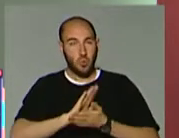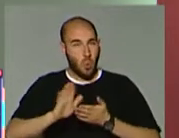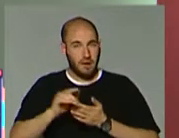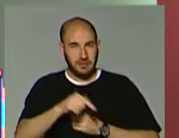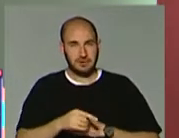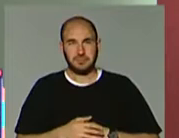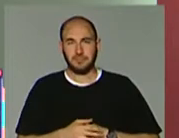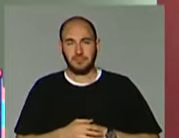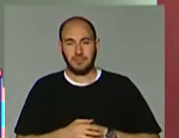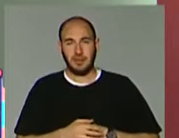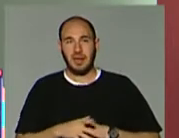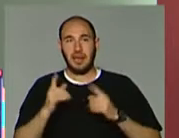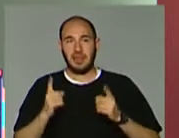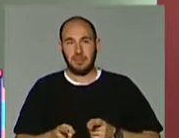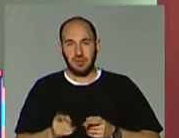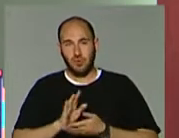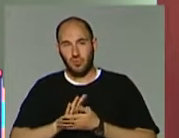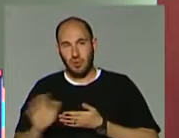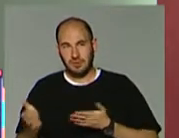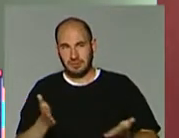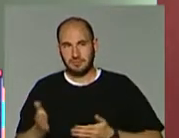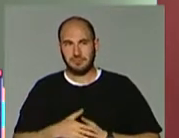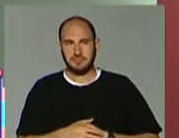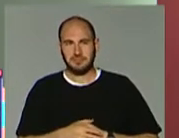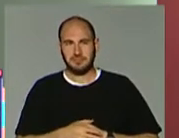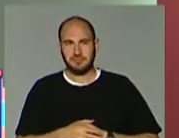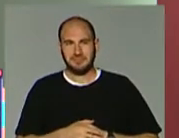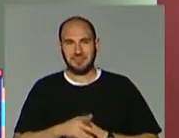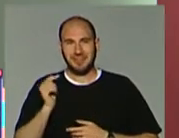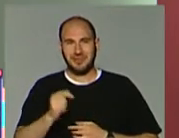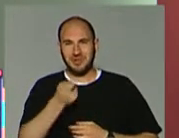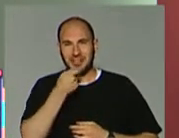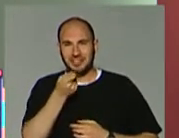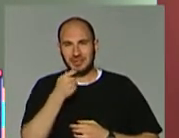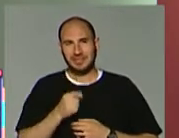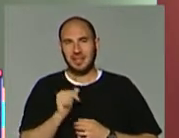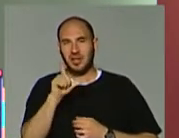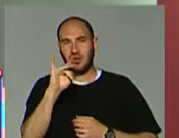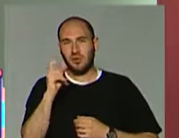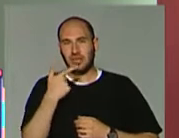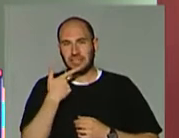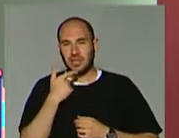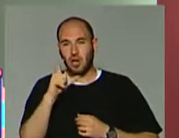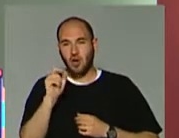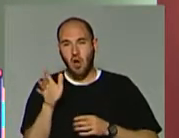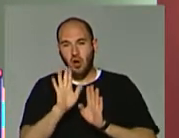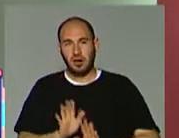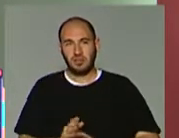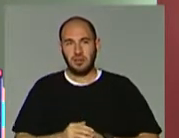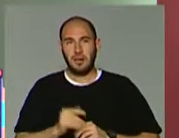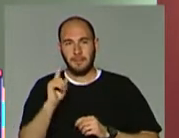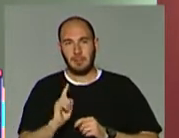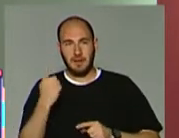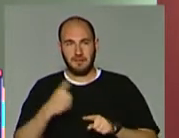innovadoras como nuevas, digamos. Vamos a las entrevistas que le realizamos a Lucas Romero, coorganizador del primer